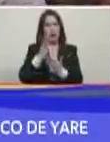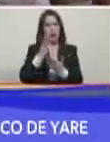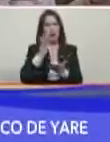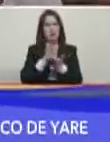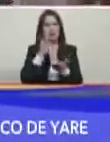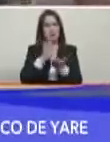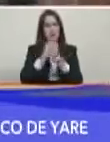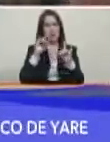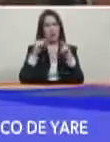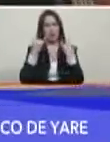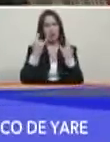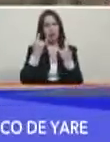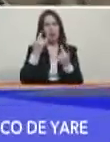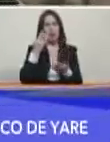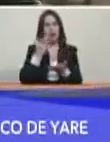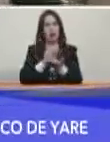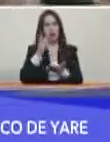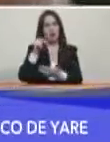Y